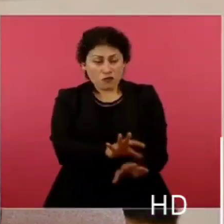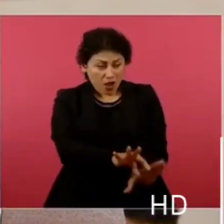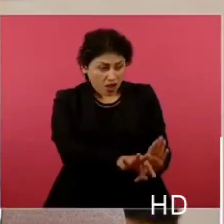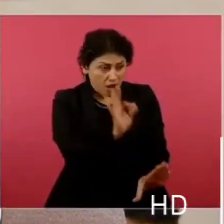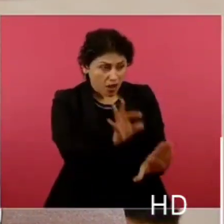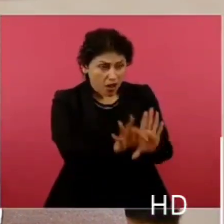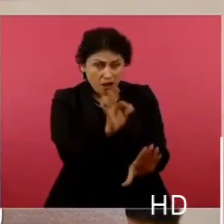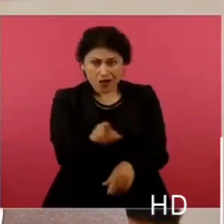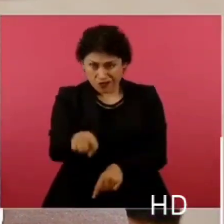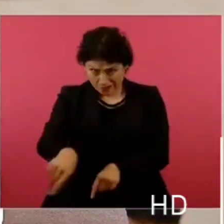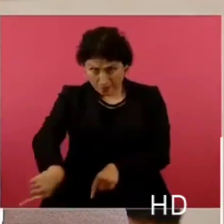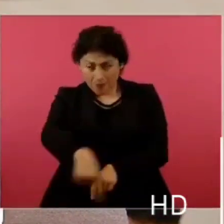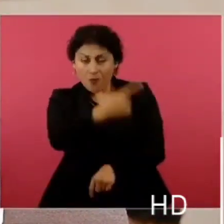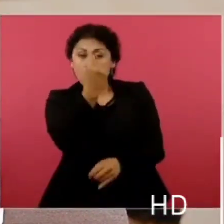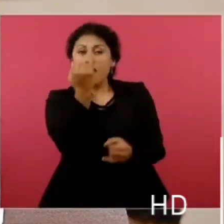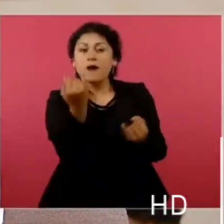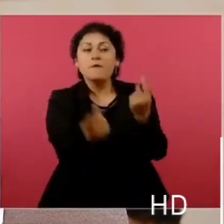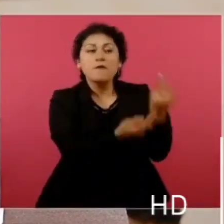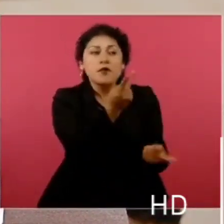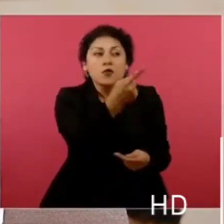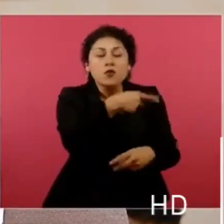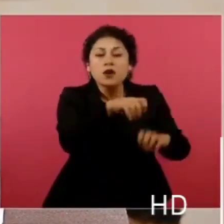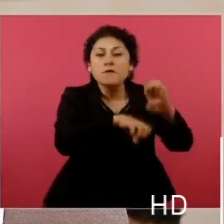pregúntenle a los desarrolladores